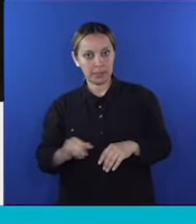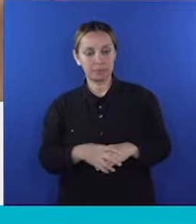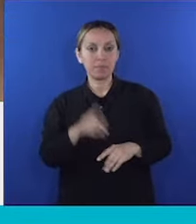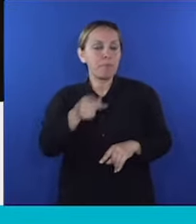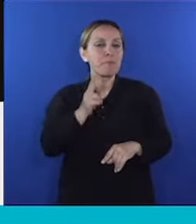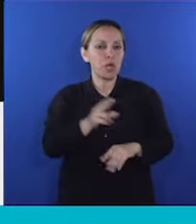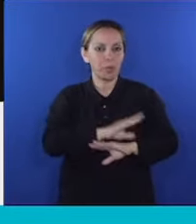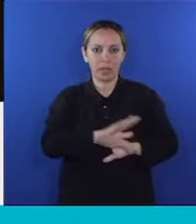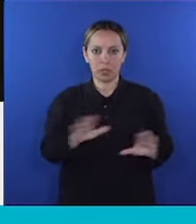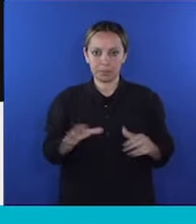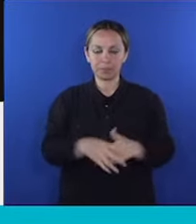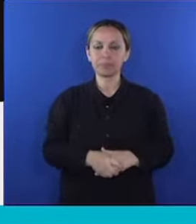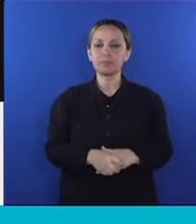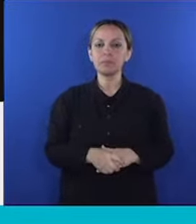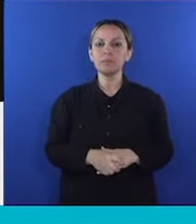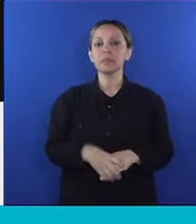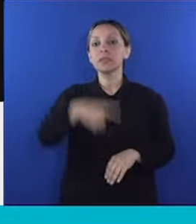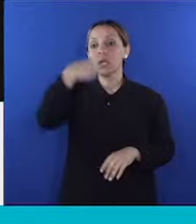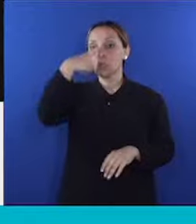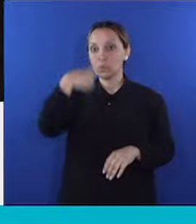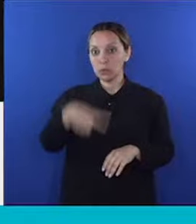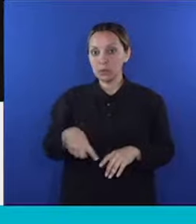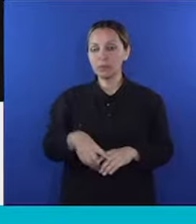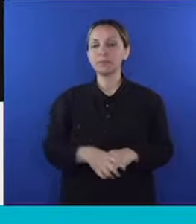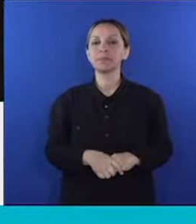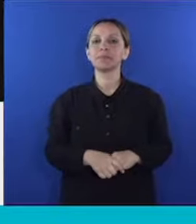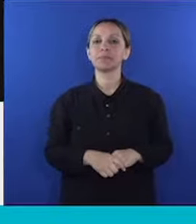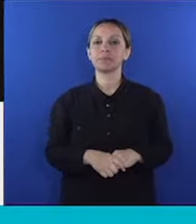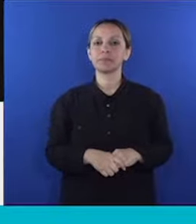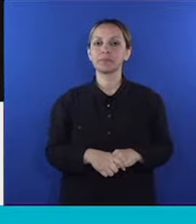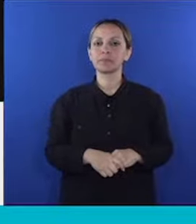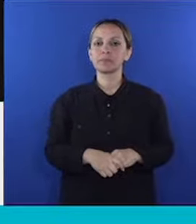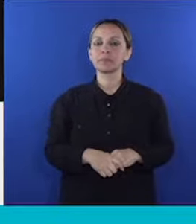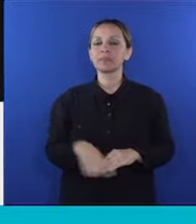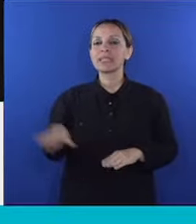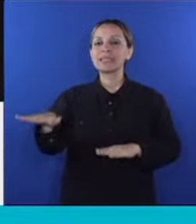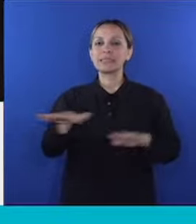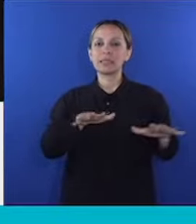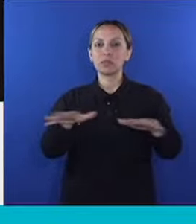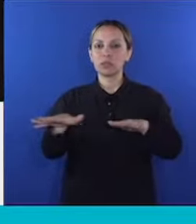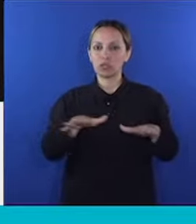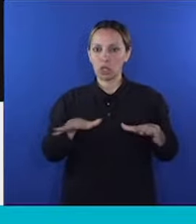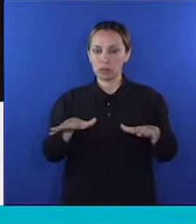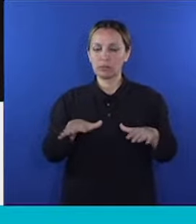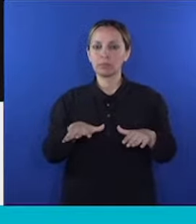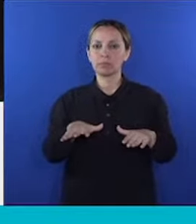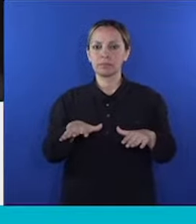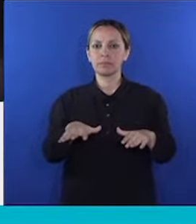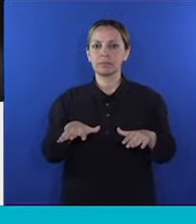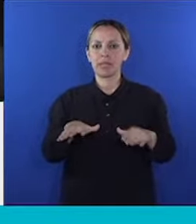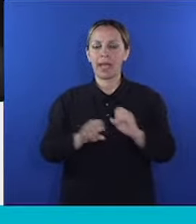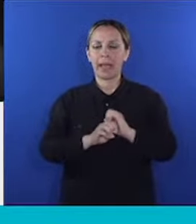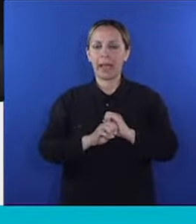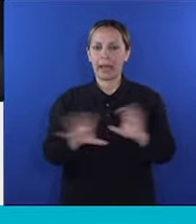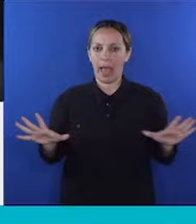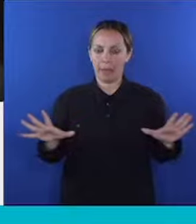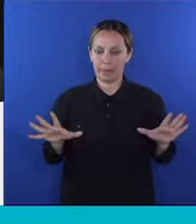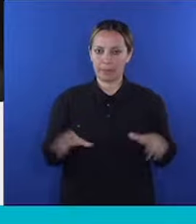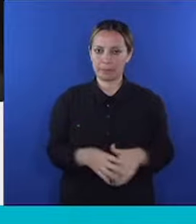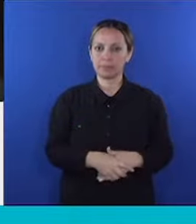yendo ya a cerrar la situación es muy grave en la